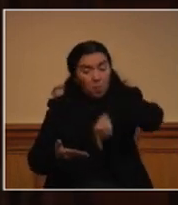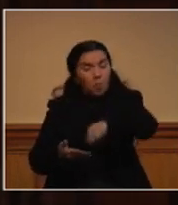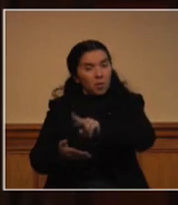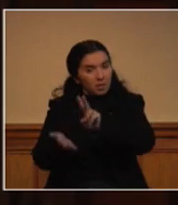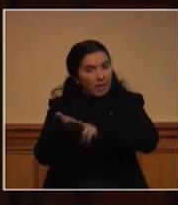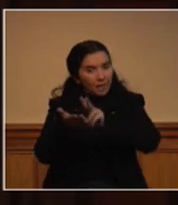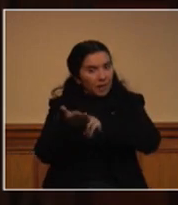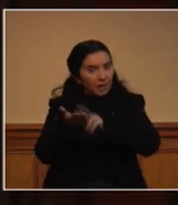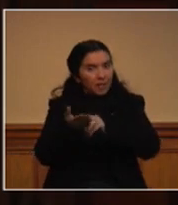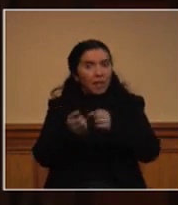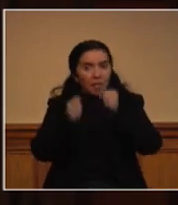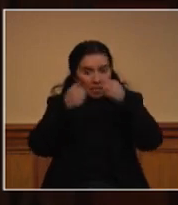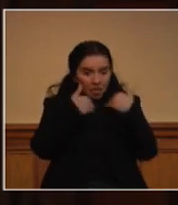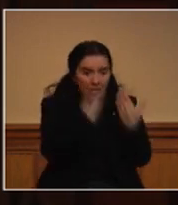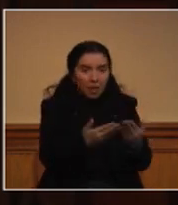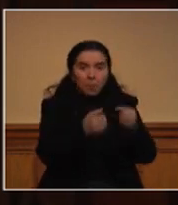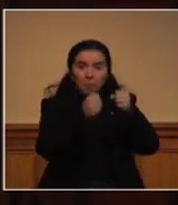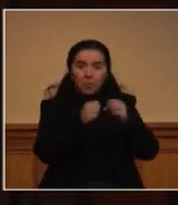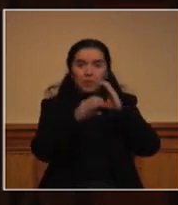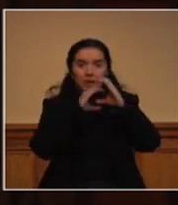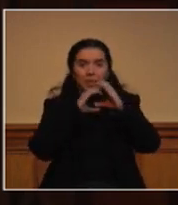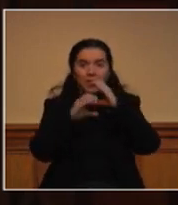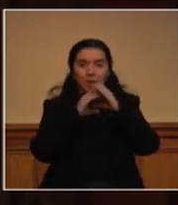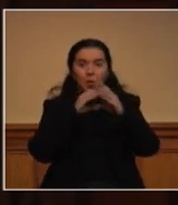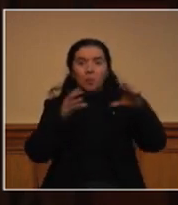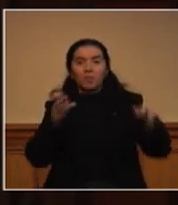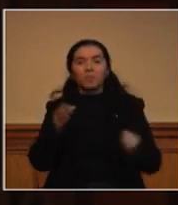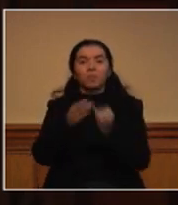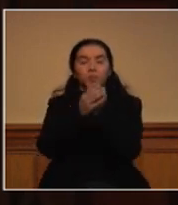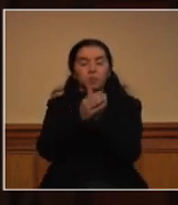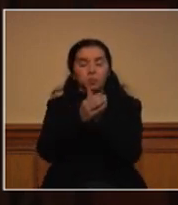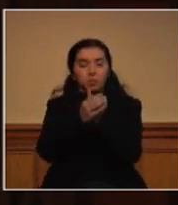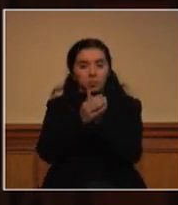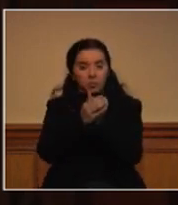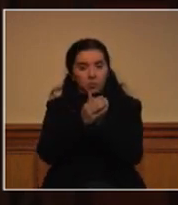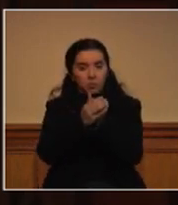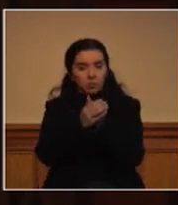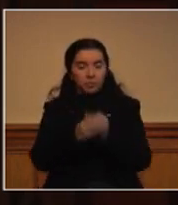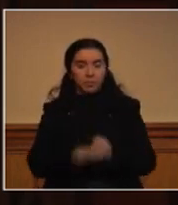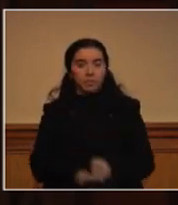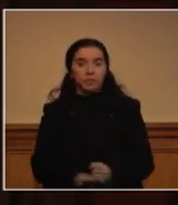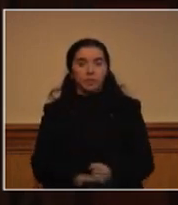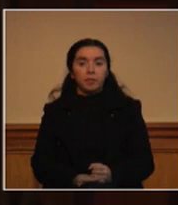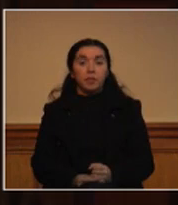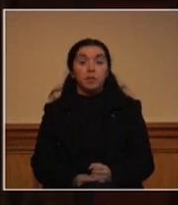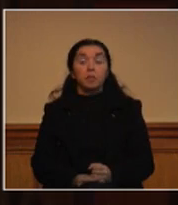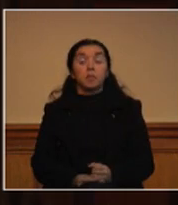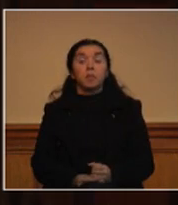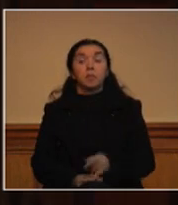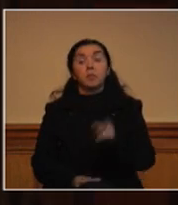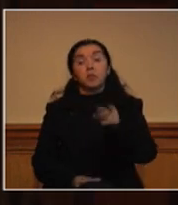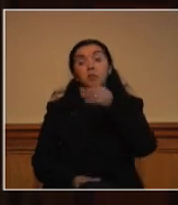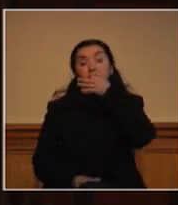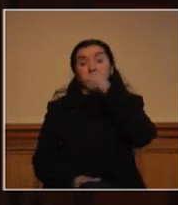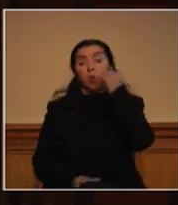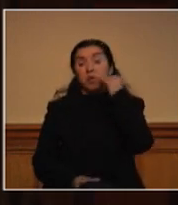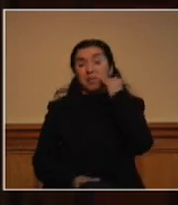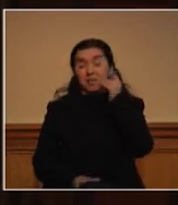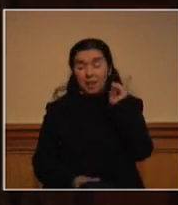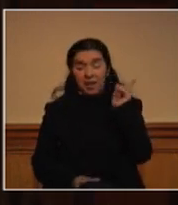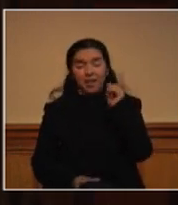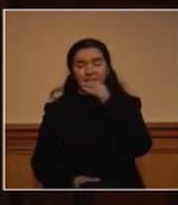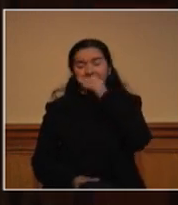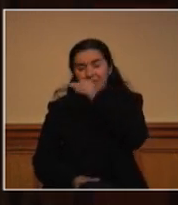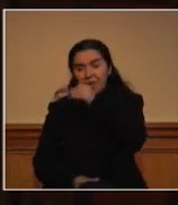están abriendo nuevas posibilidades de comunicación e inclusión. Aquí recojo una frase utilizada por una niña, ¿no?, que dice